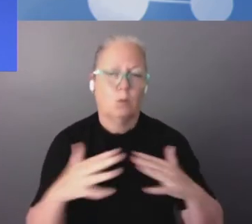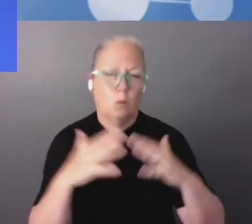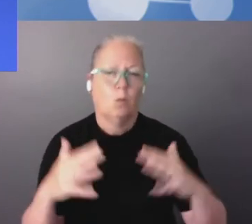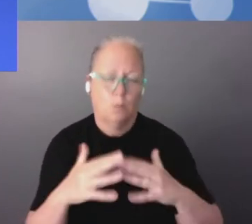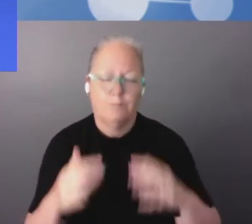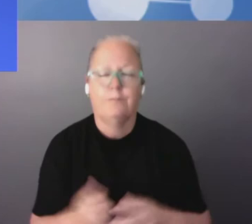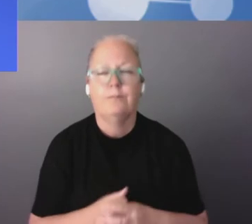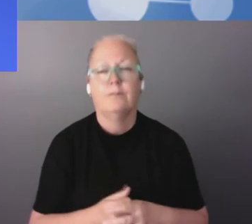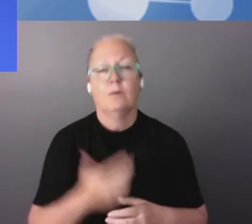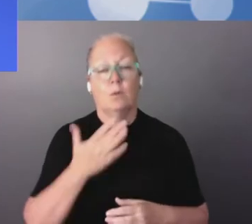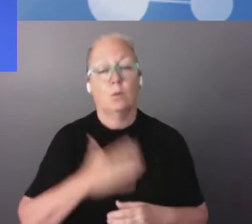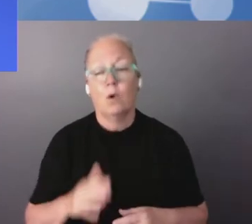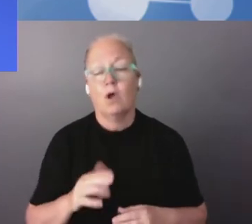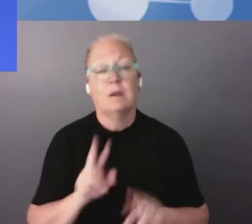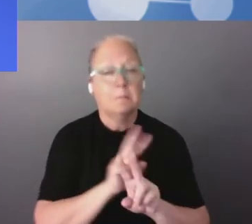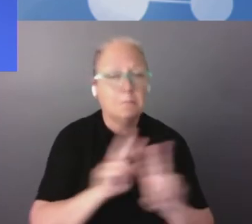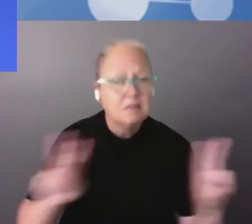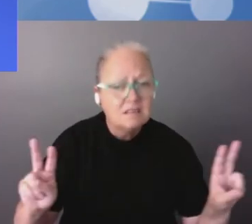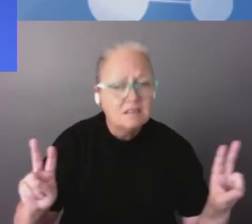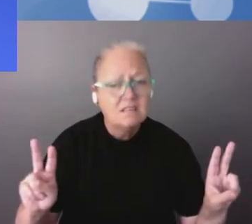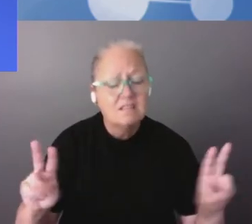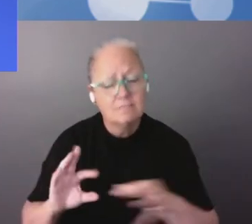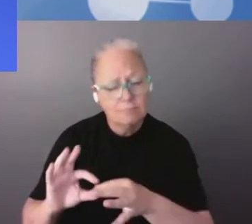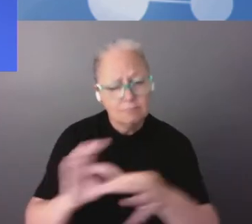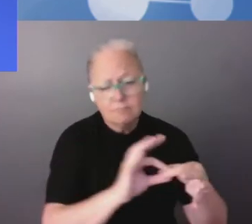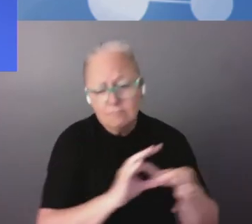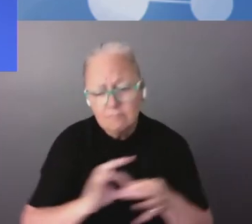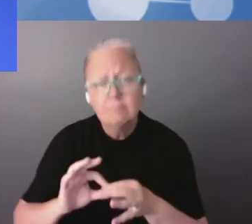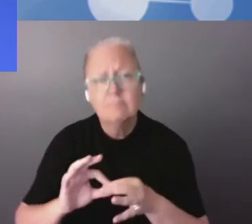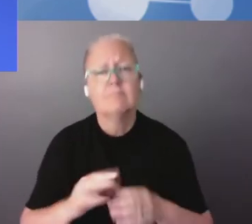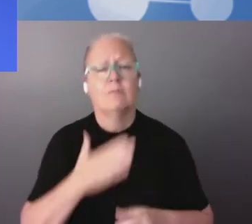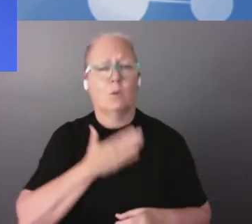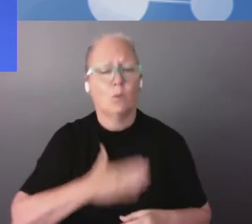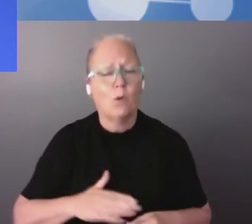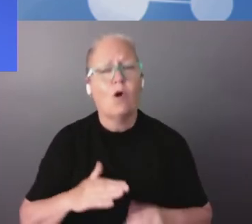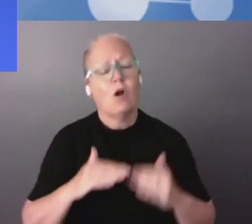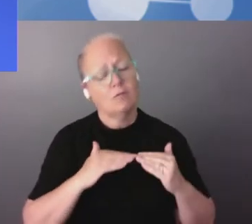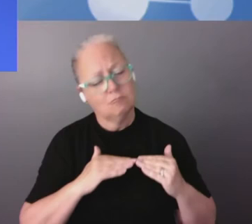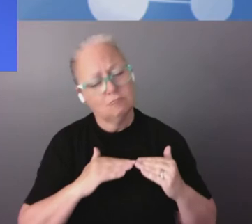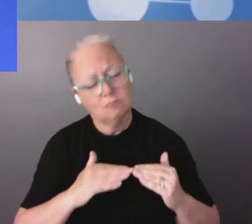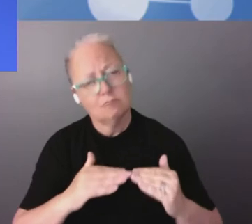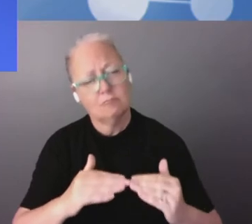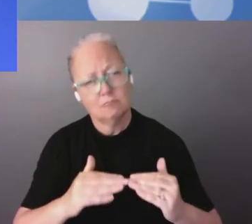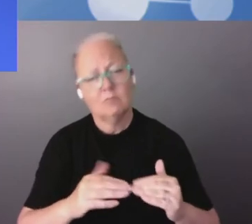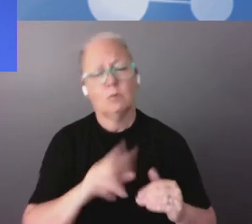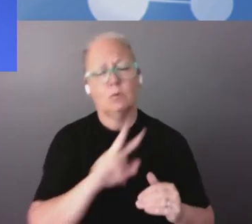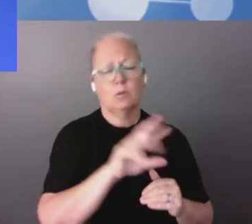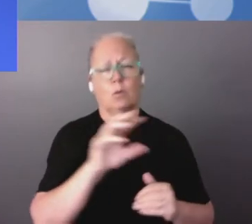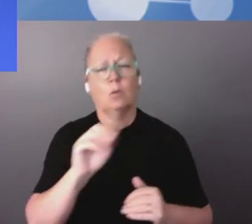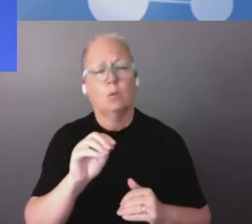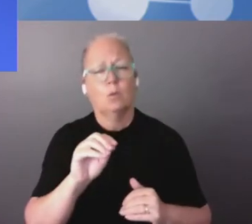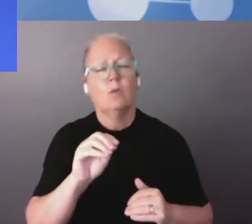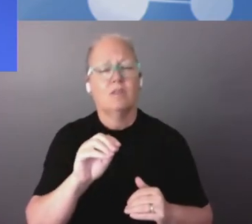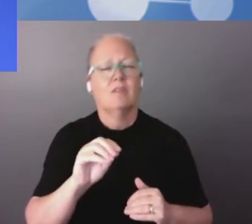paz, la estabilidad y el desarrollo. Esto sucedió en el siglo XX. En el siglo XXI, creo que